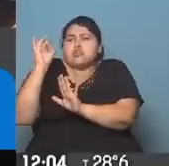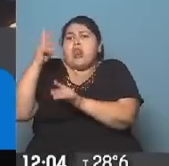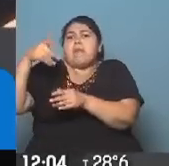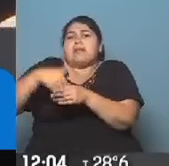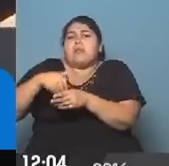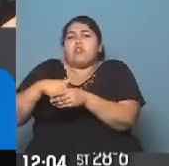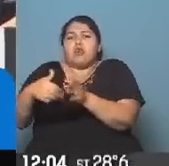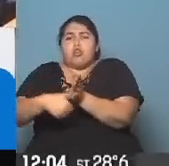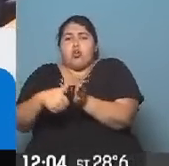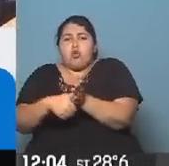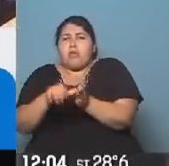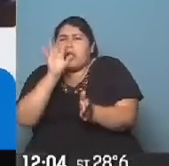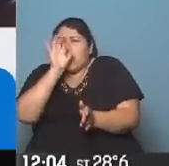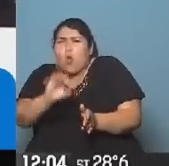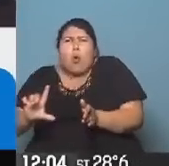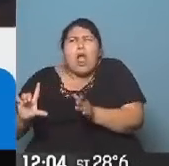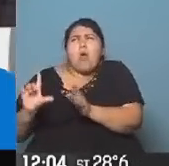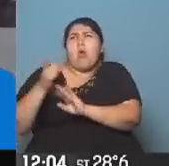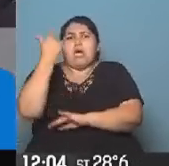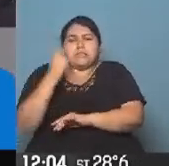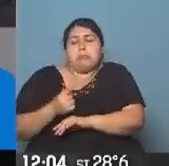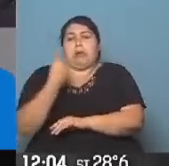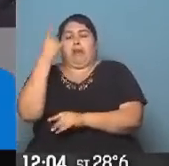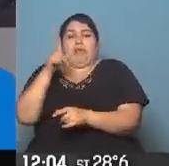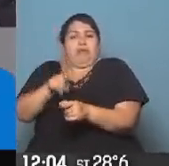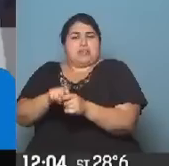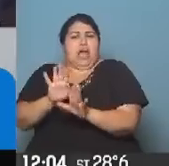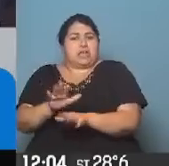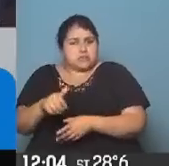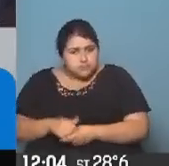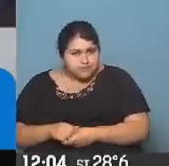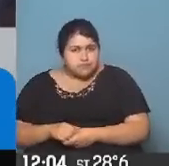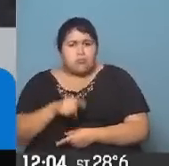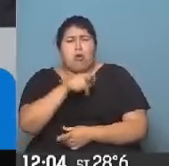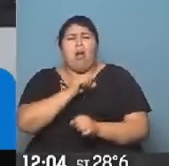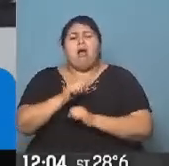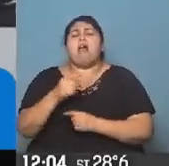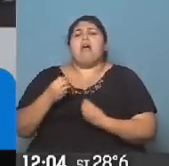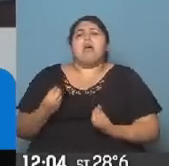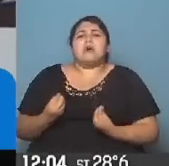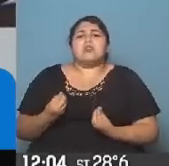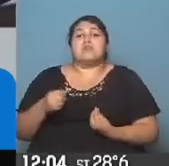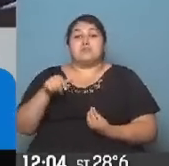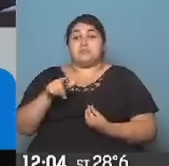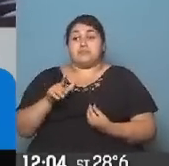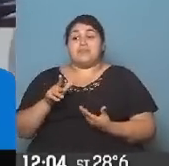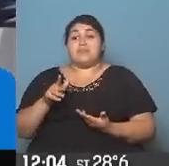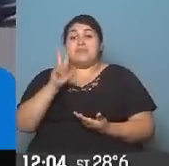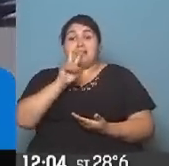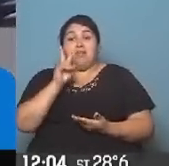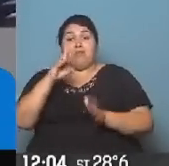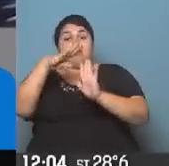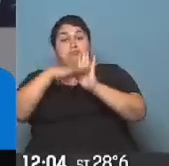con documento. Eso no pasó nunca en ningún sindicato. ¿En qué consistió puntualmente el fraude que ustedes están denunciando? En eso, en que había